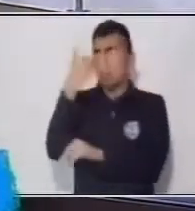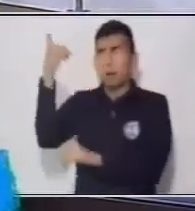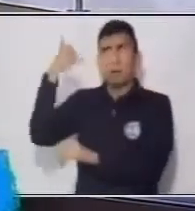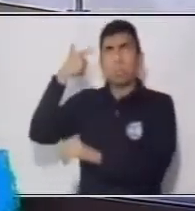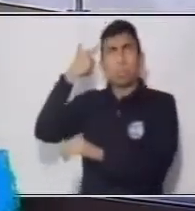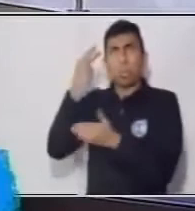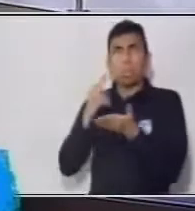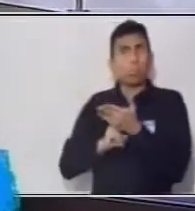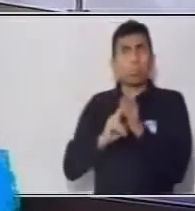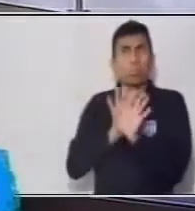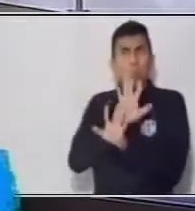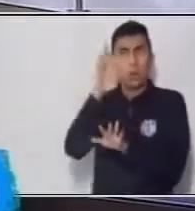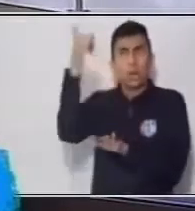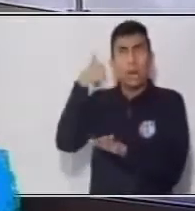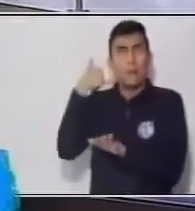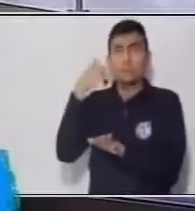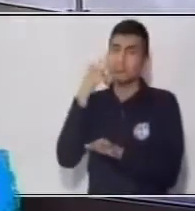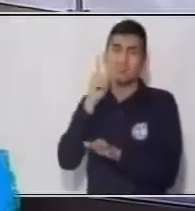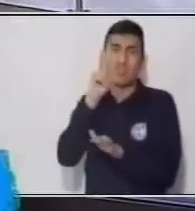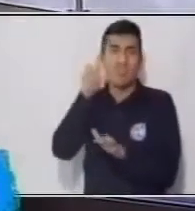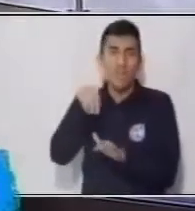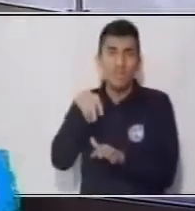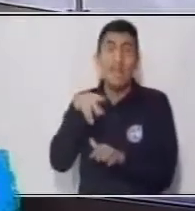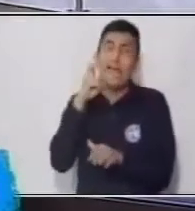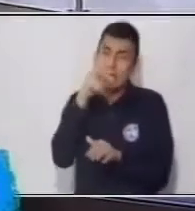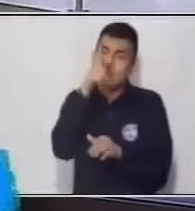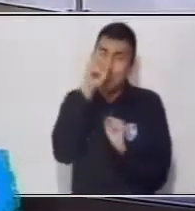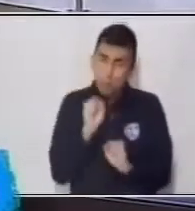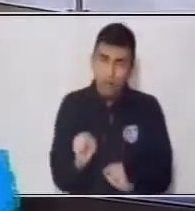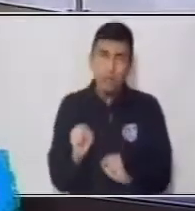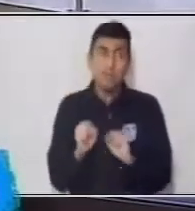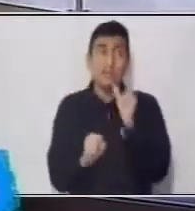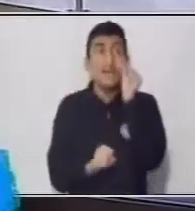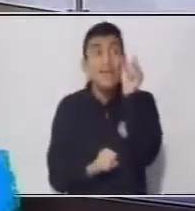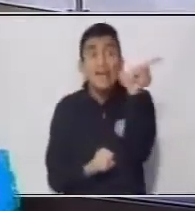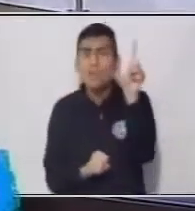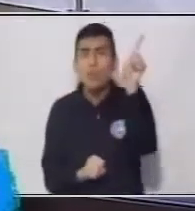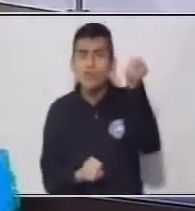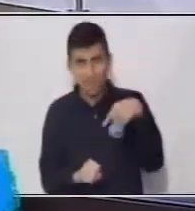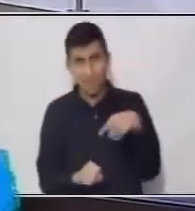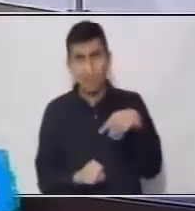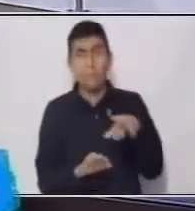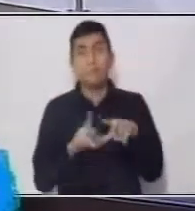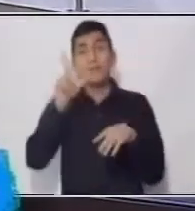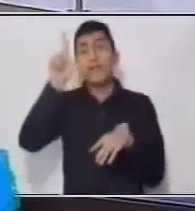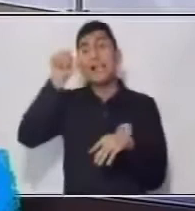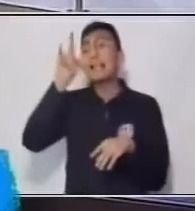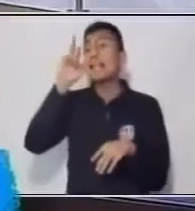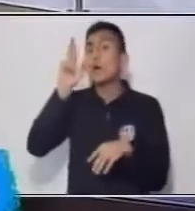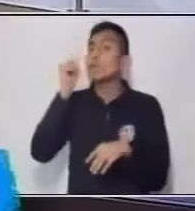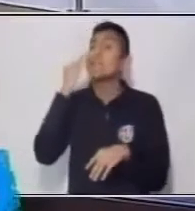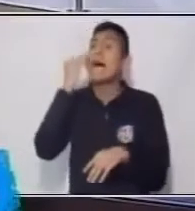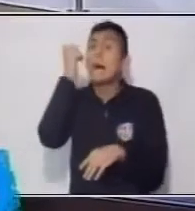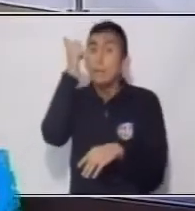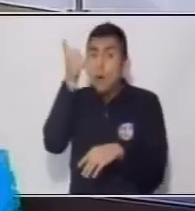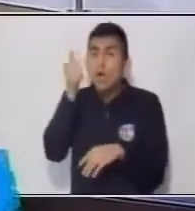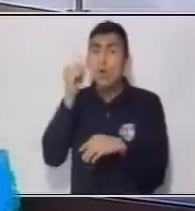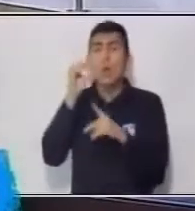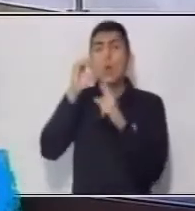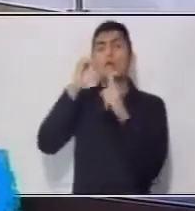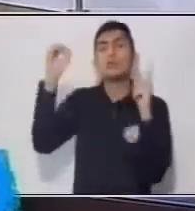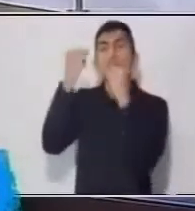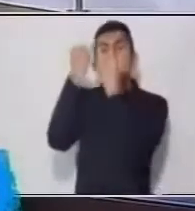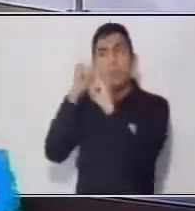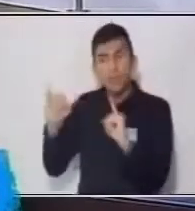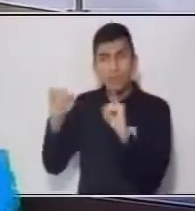confirmar, no viene. Puede ser, él no viene, ¿verdad? Laura es abuela, es una oración independiente. Mario